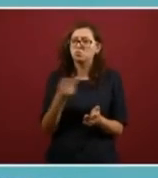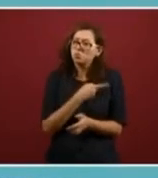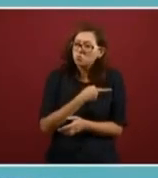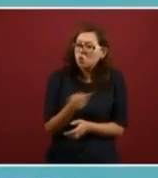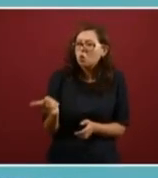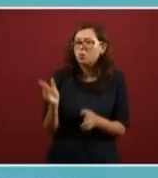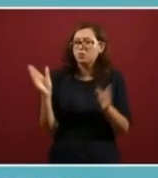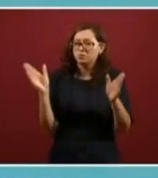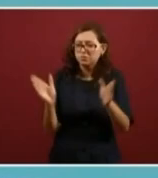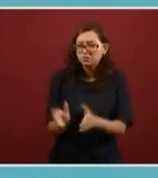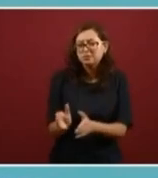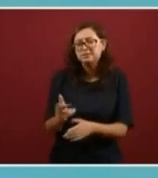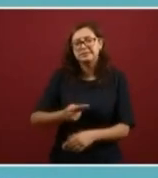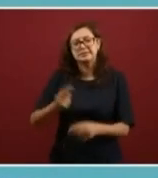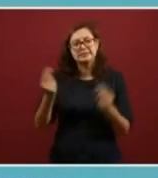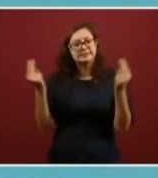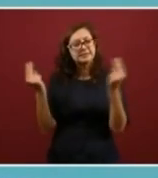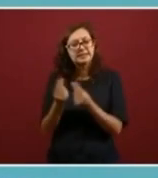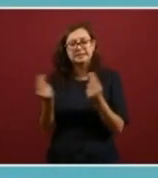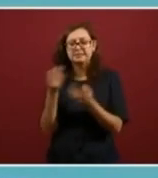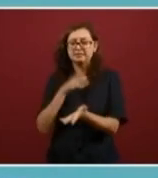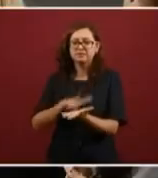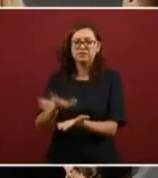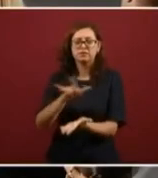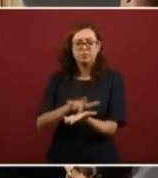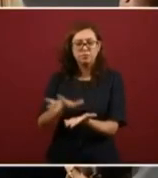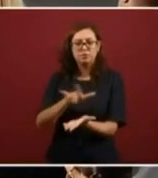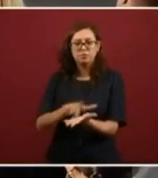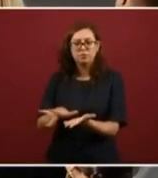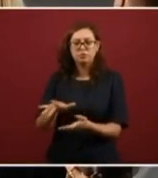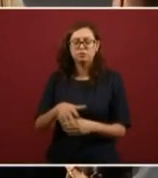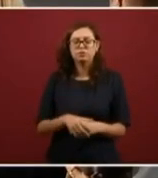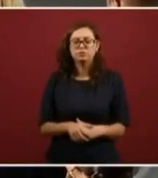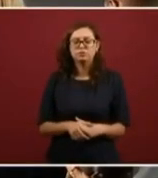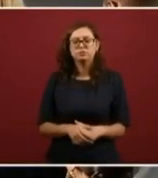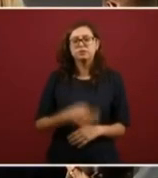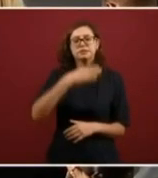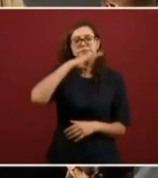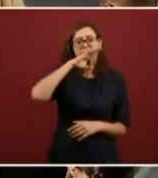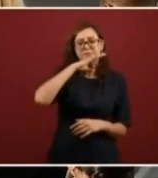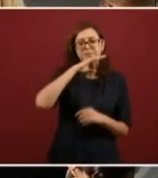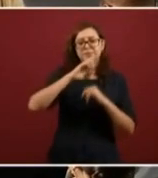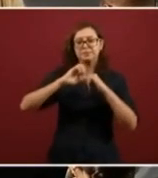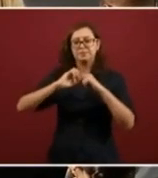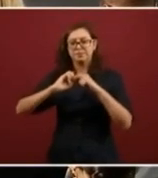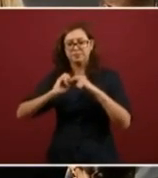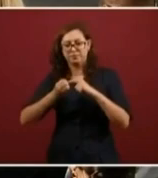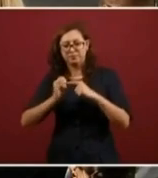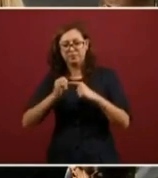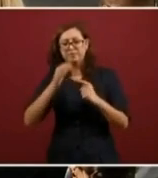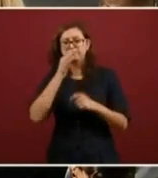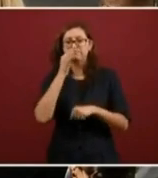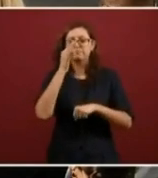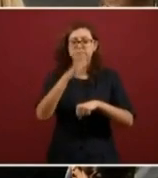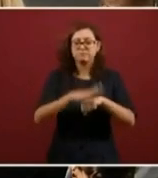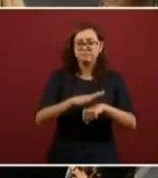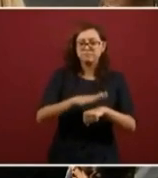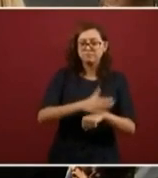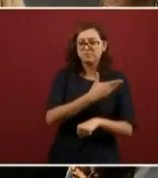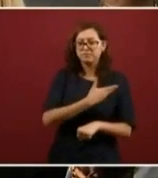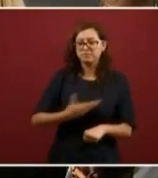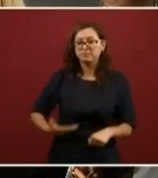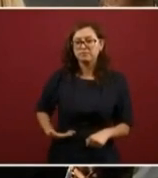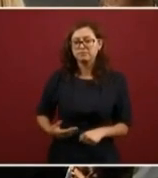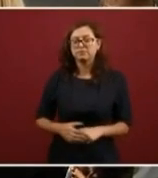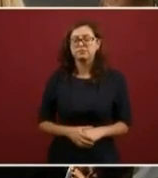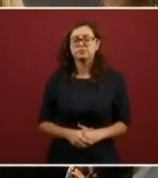que tienen necesidad de este apoyo. Para maíz y frijol, señor presidente, debo decir algo